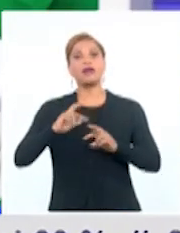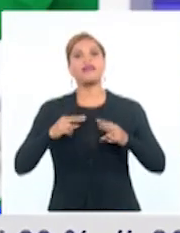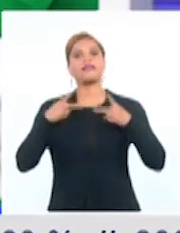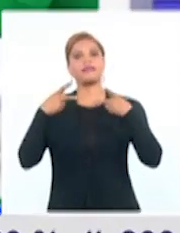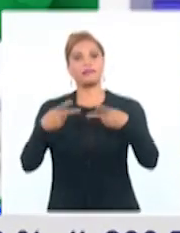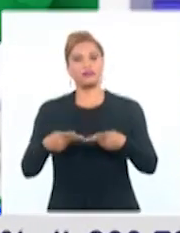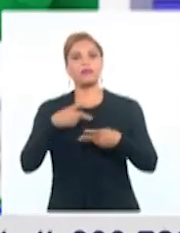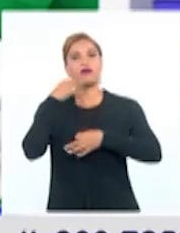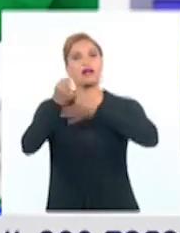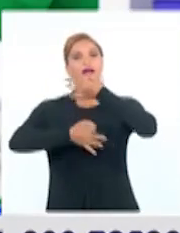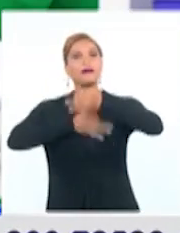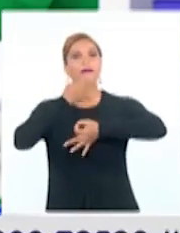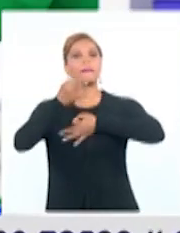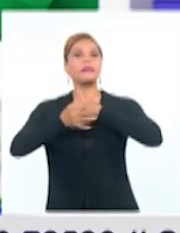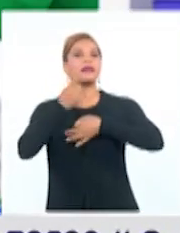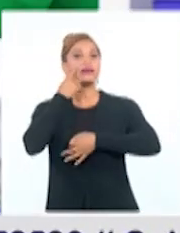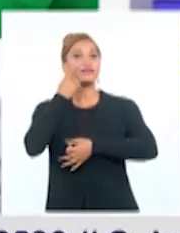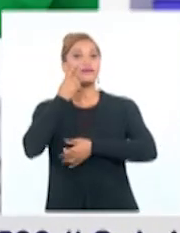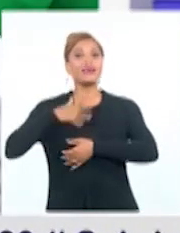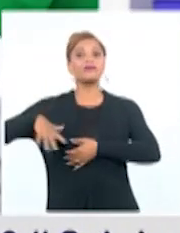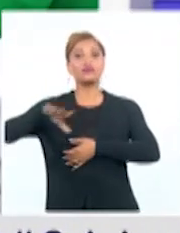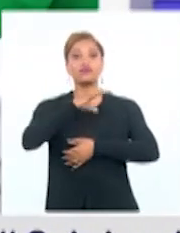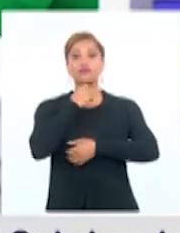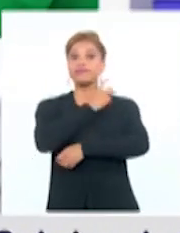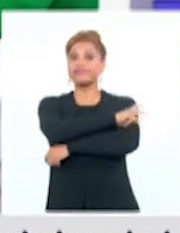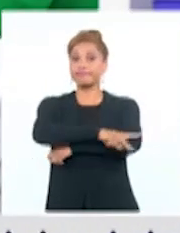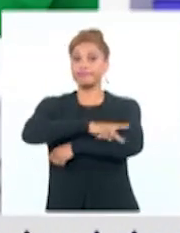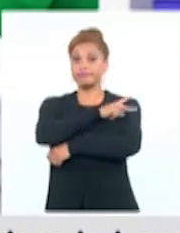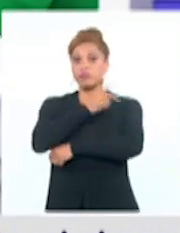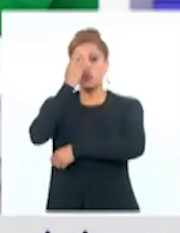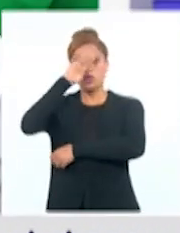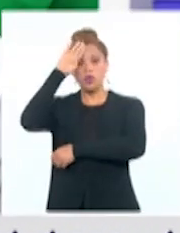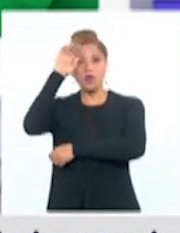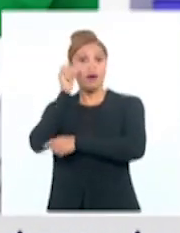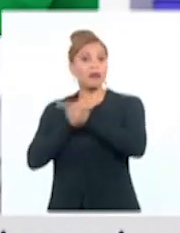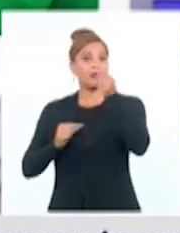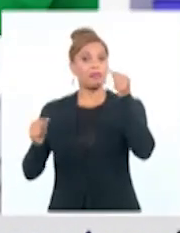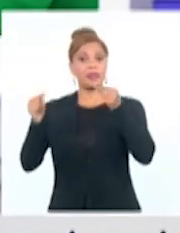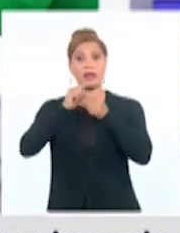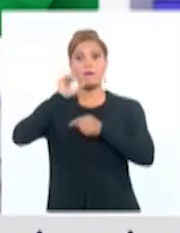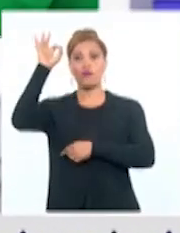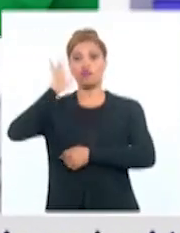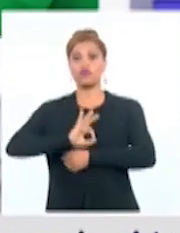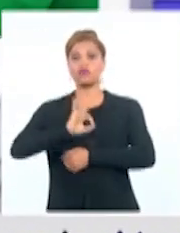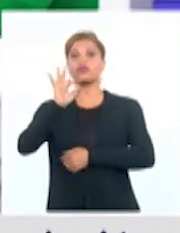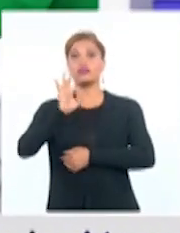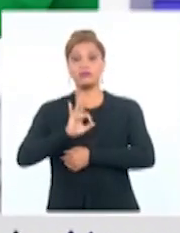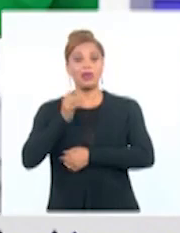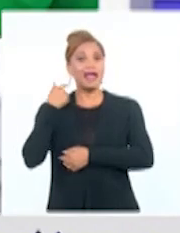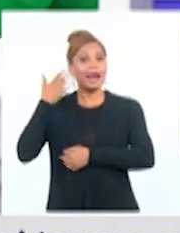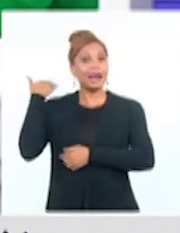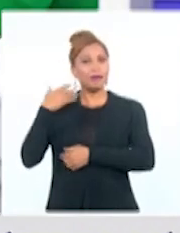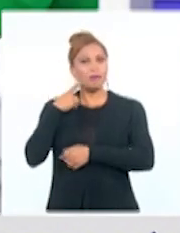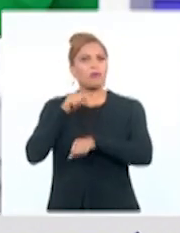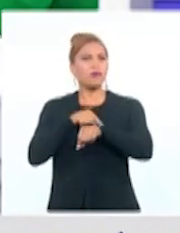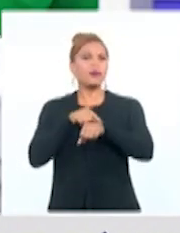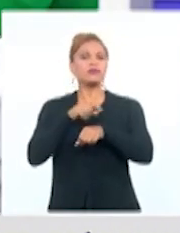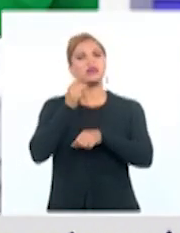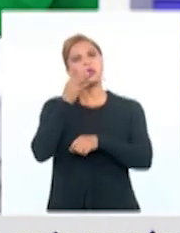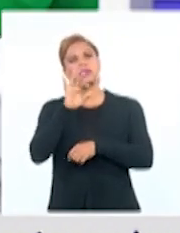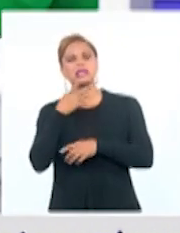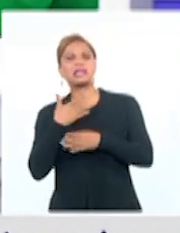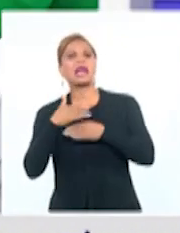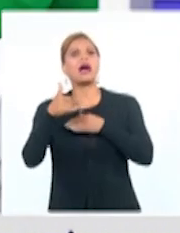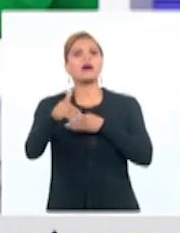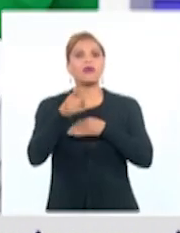realmente aparece en todos los países y Cuba aparece con un % que en aquel momento era de un 80 y tanto,